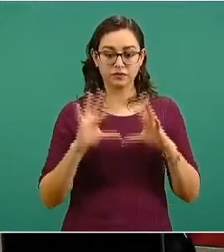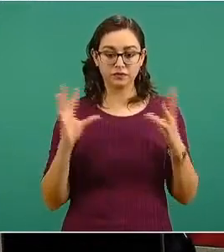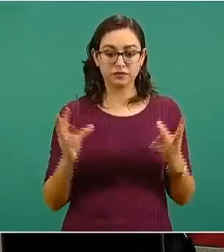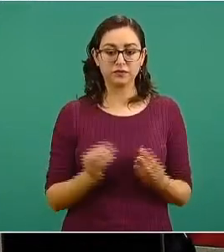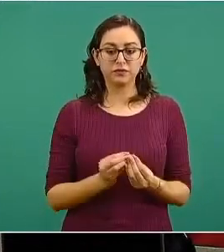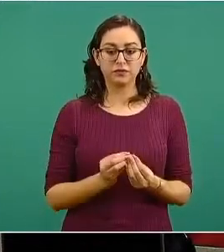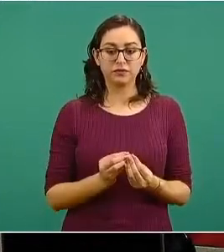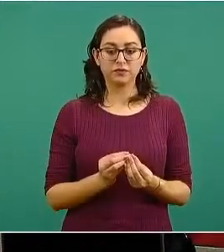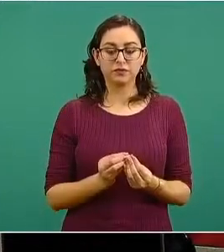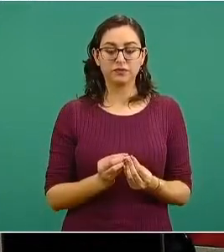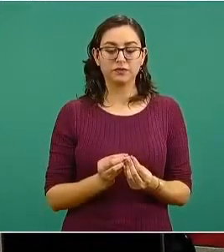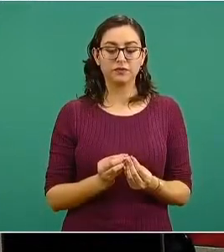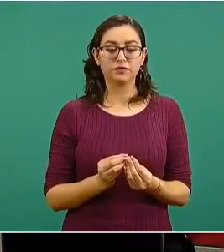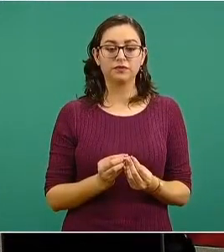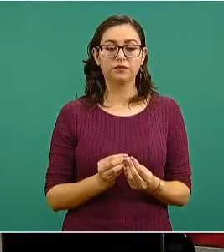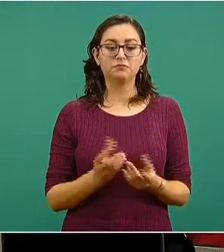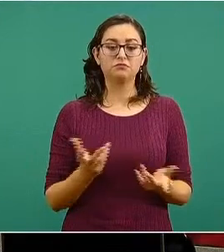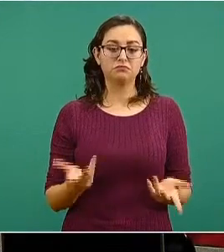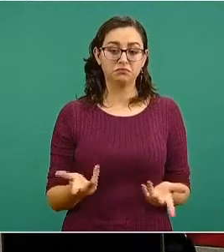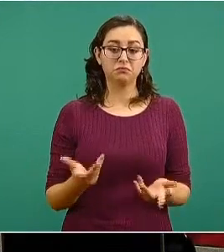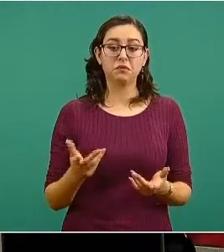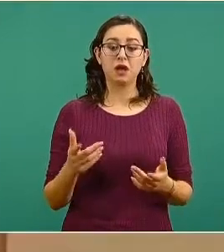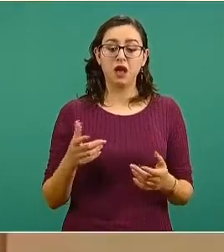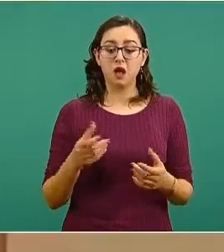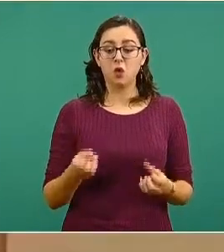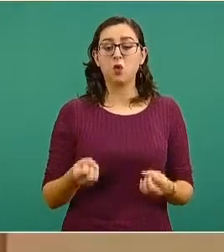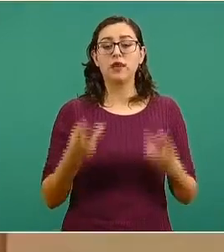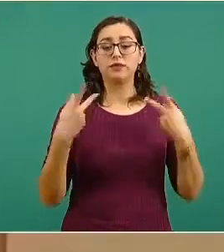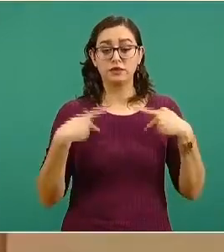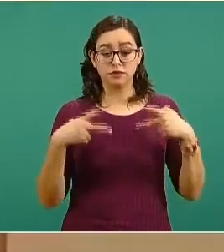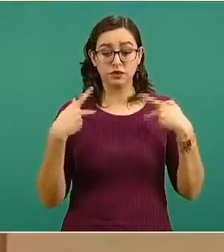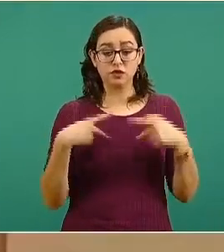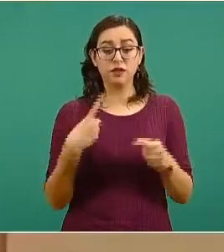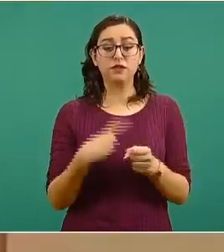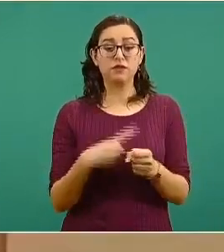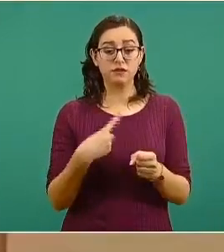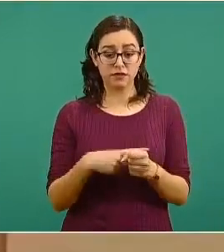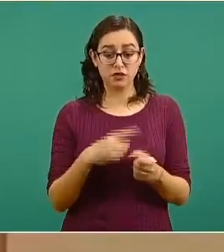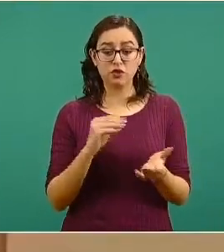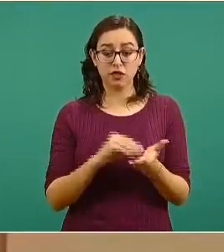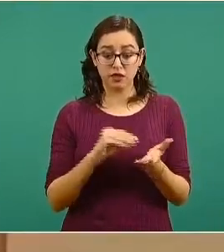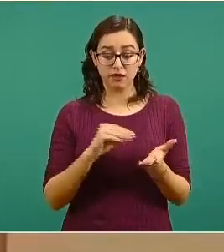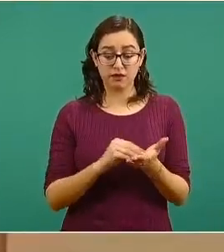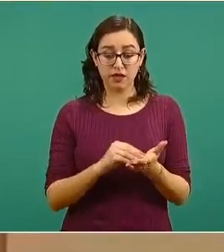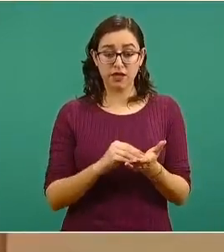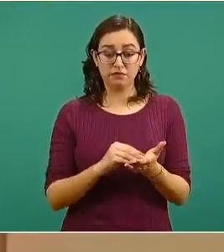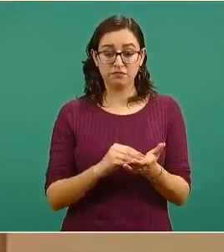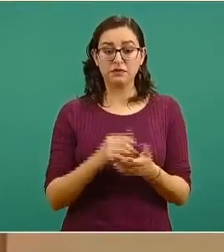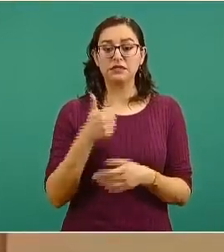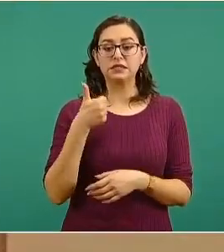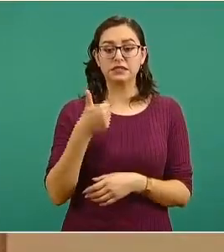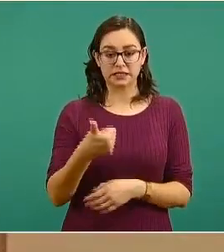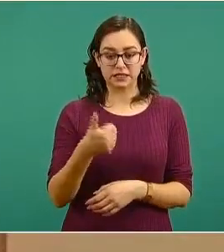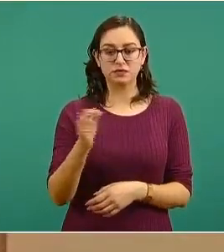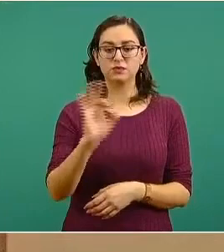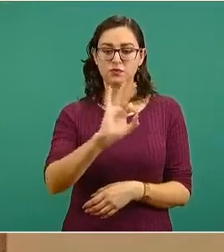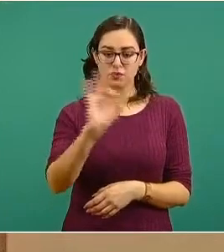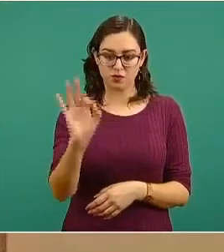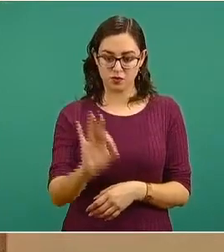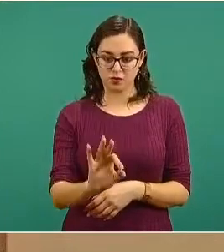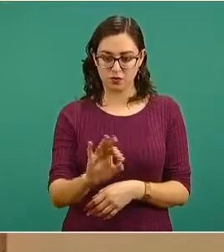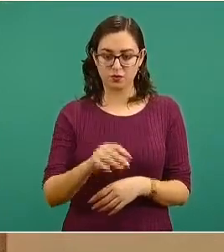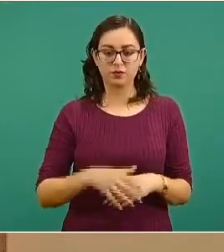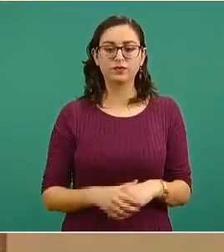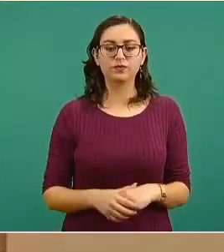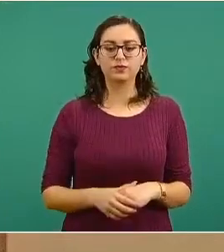total de casos estimados activos del 6%. Esto lo representa